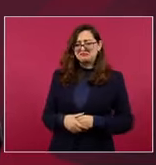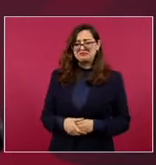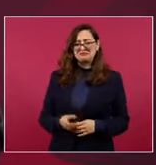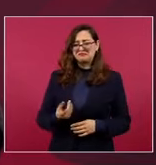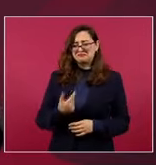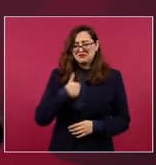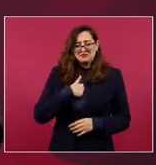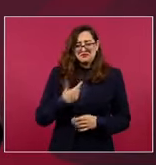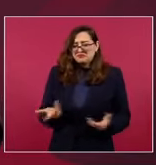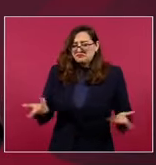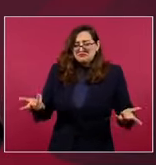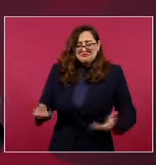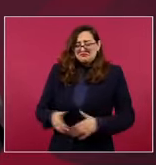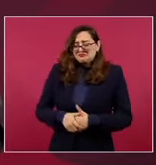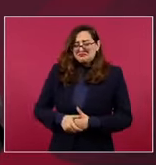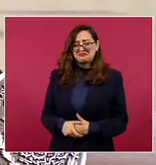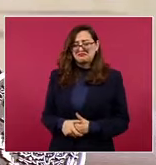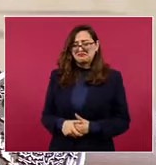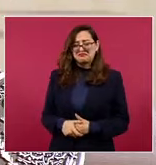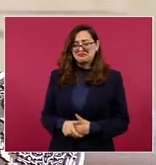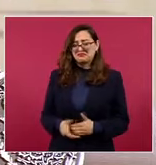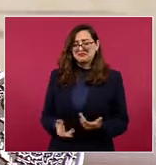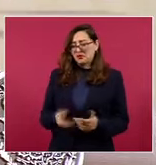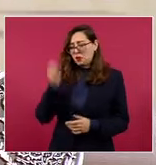Nosotros ya hemos fijado nuestra postura